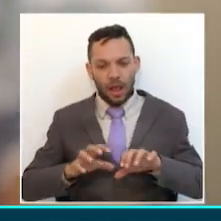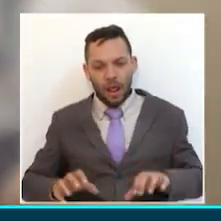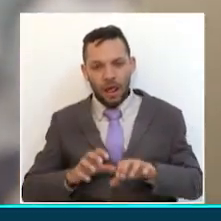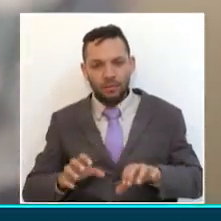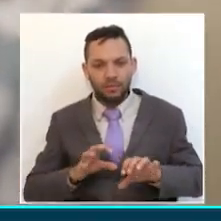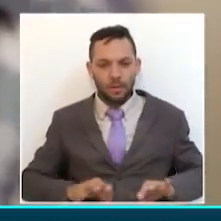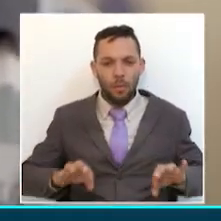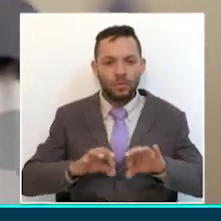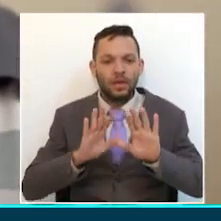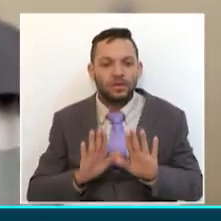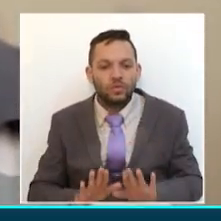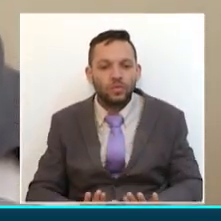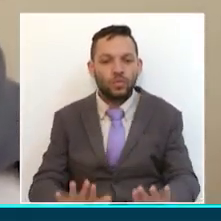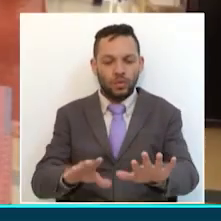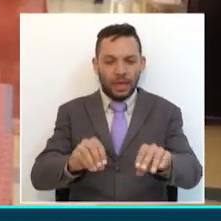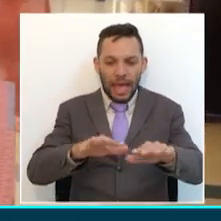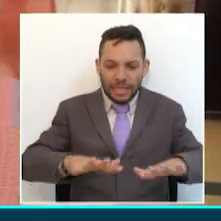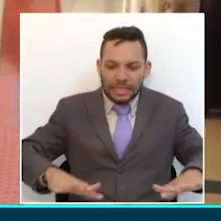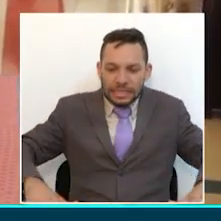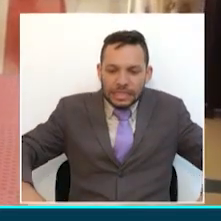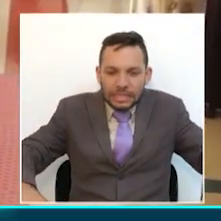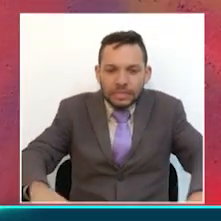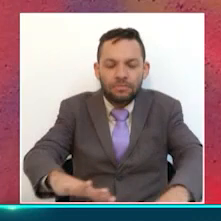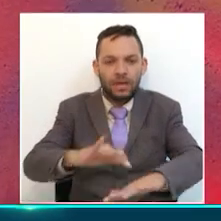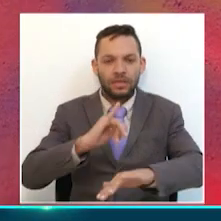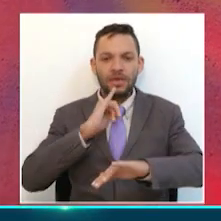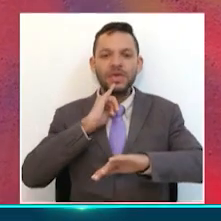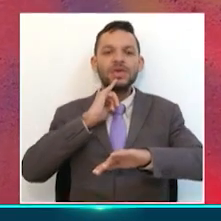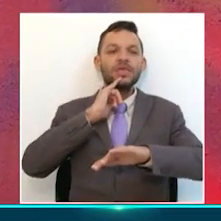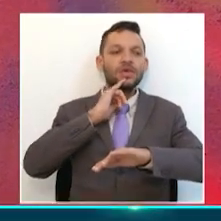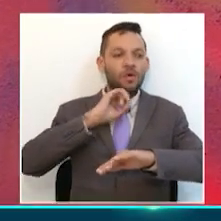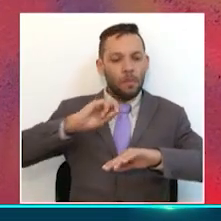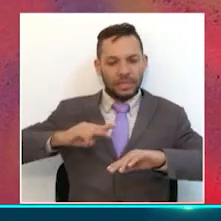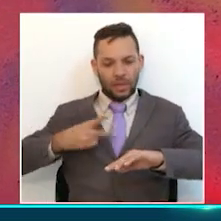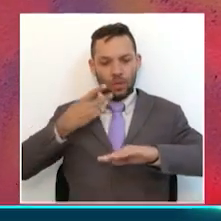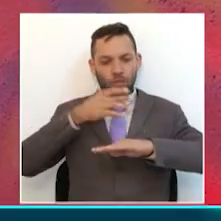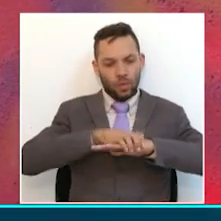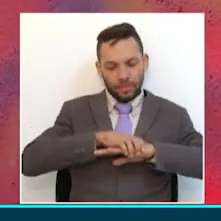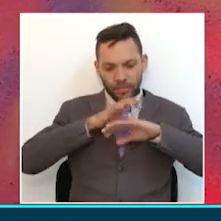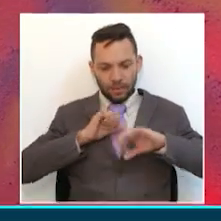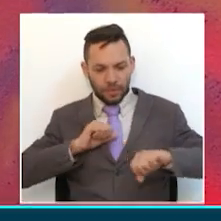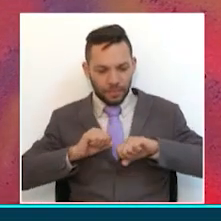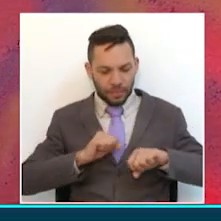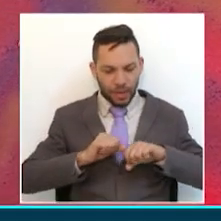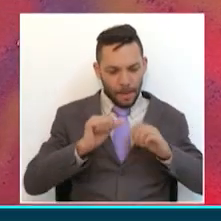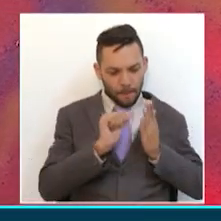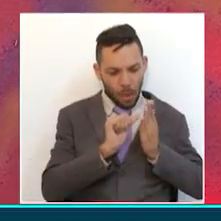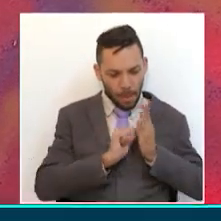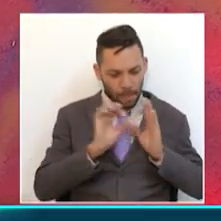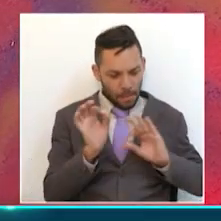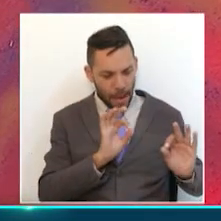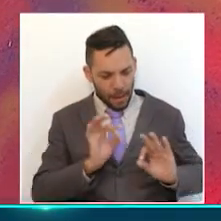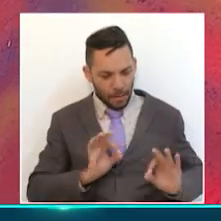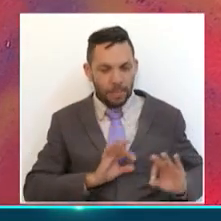gran espacio para aprender un segundo idioma. Y hoy los quiero invitar para una programación que estamos diseñando para ofrecerle a toda la ciudad de